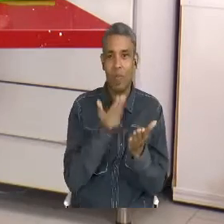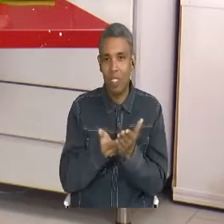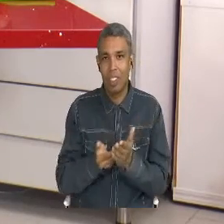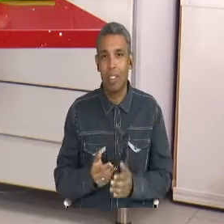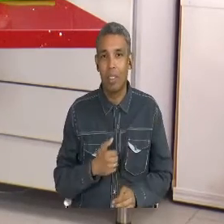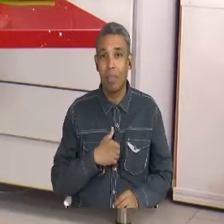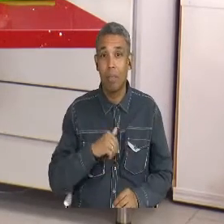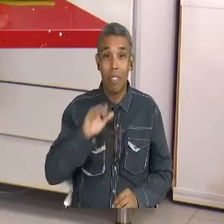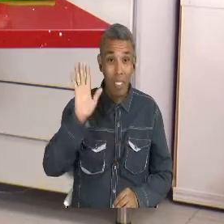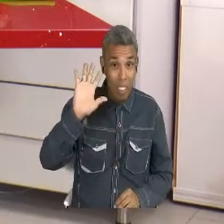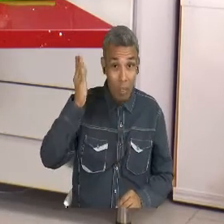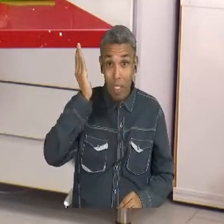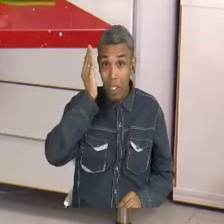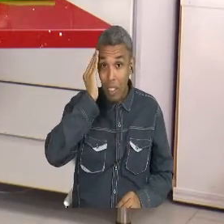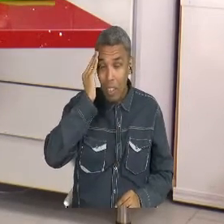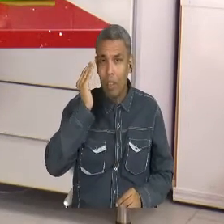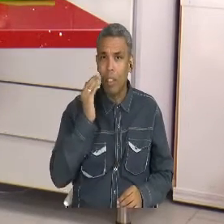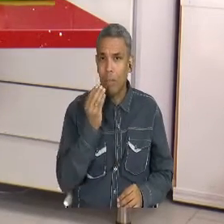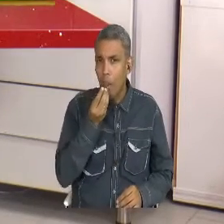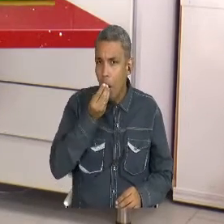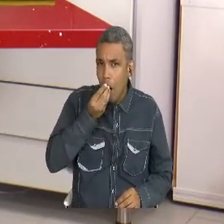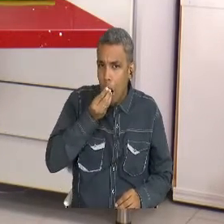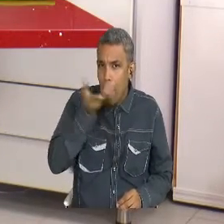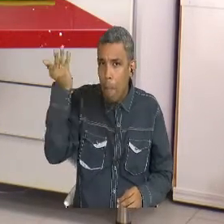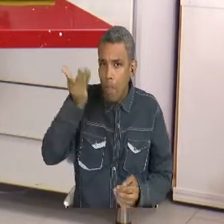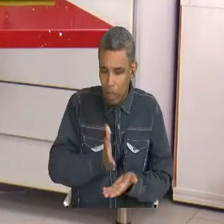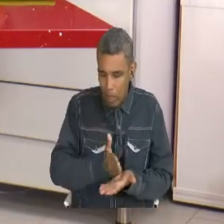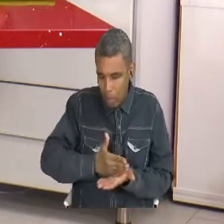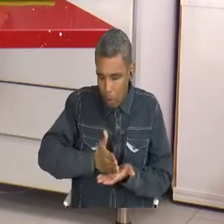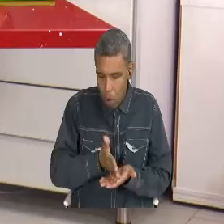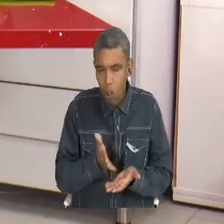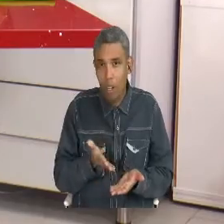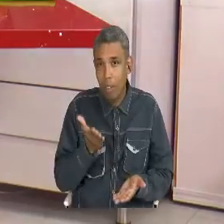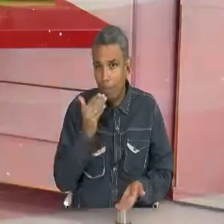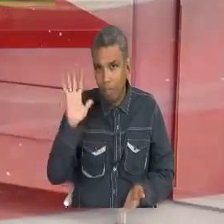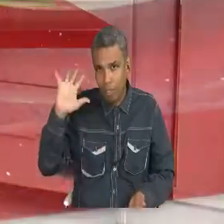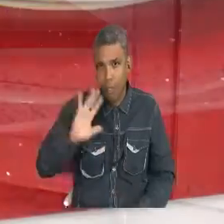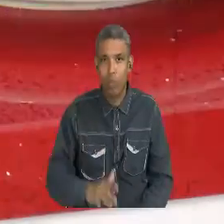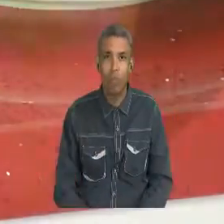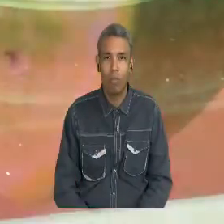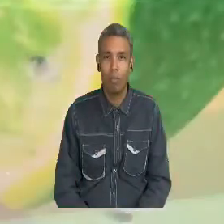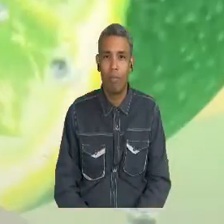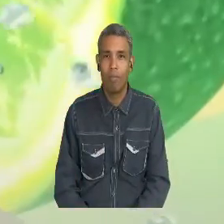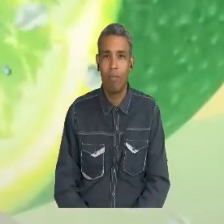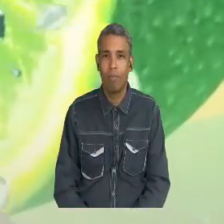nos vamos, pero recuerden que este programa se llama A Pedir de Boca. Chao, chao.